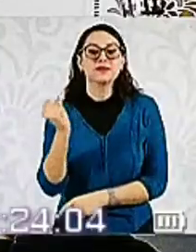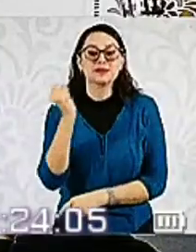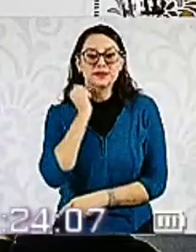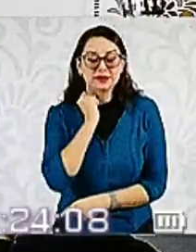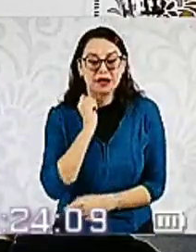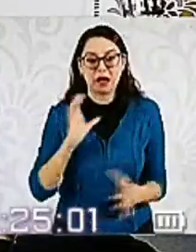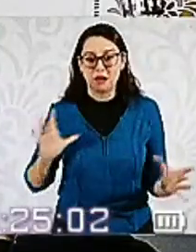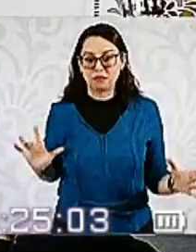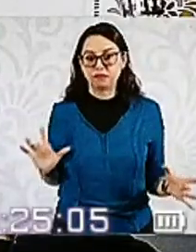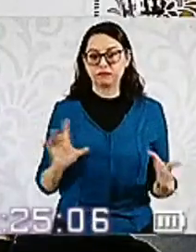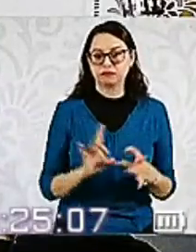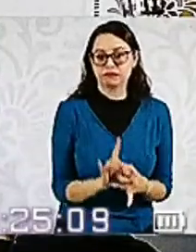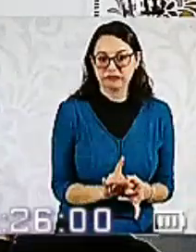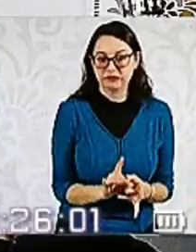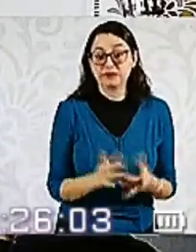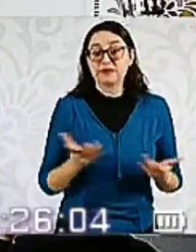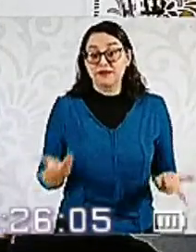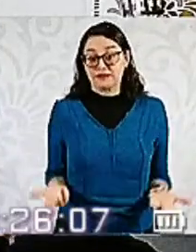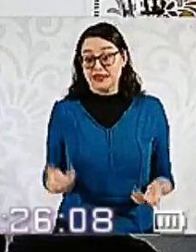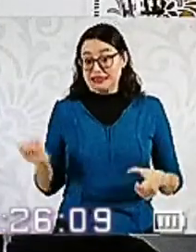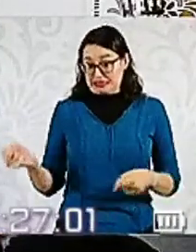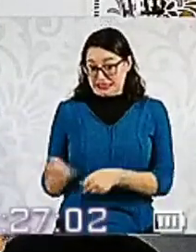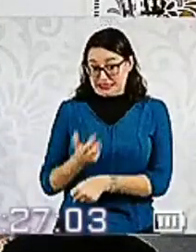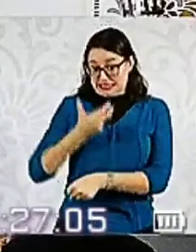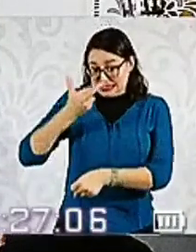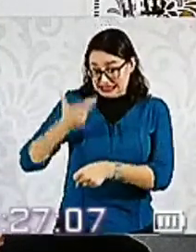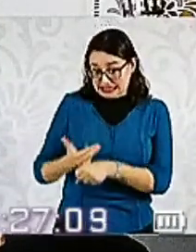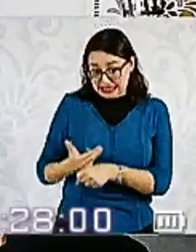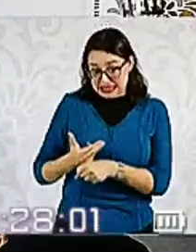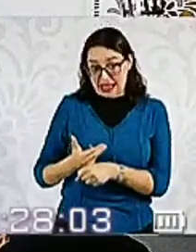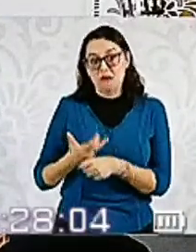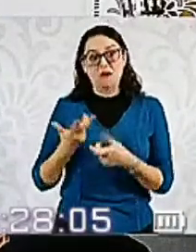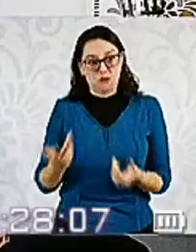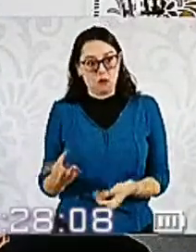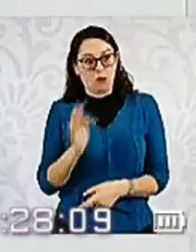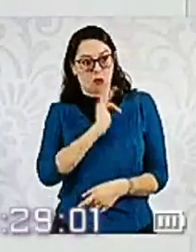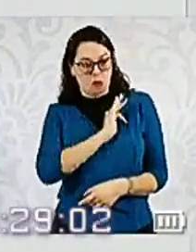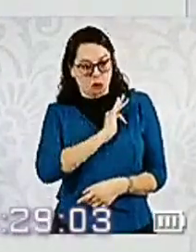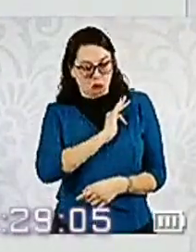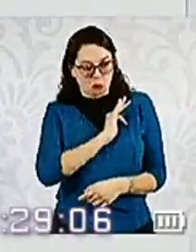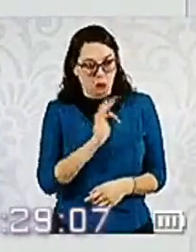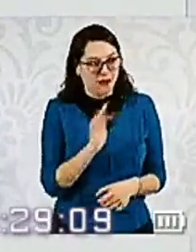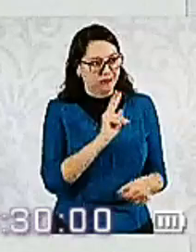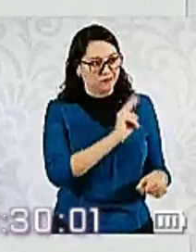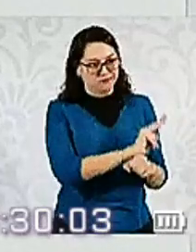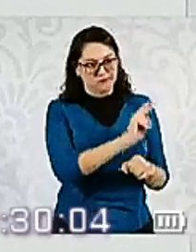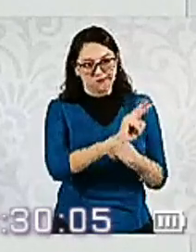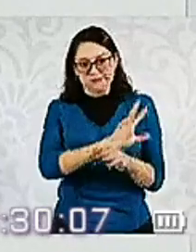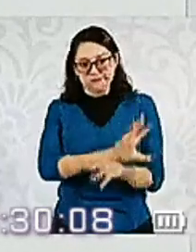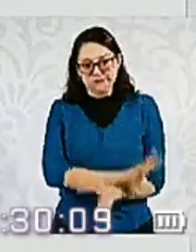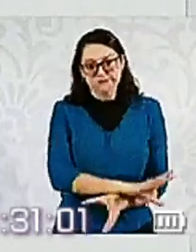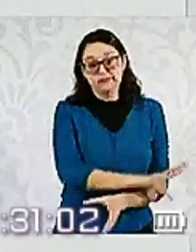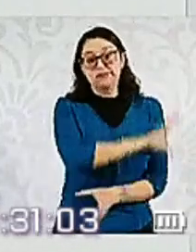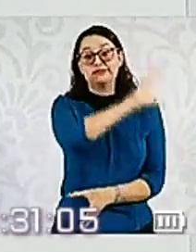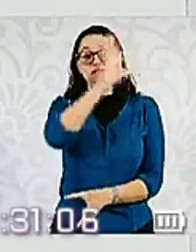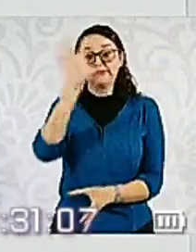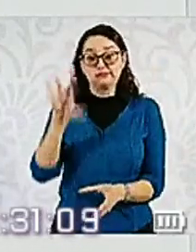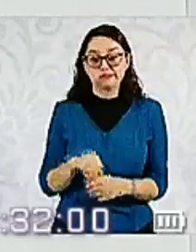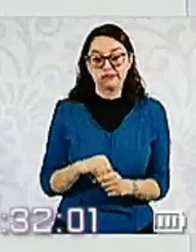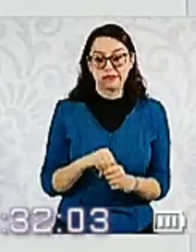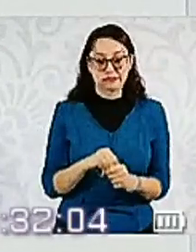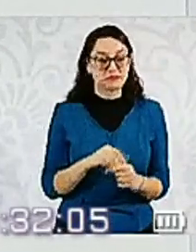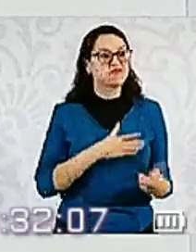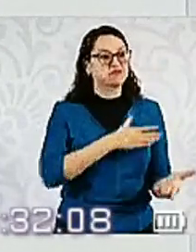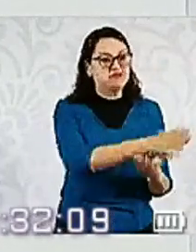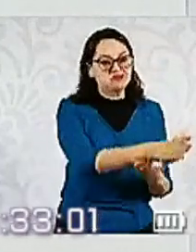Entonces, es una secretaría que tiene un alcance, digamos, normativo y de supervisión amplio, y que puede participar en todas